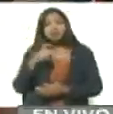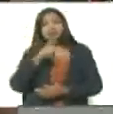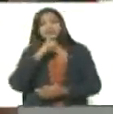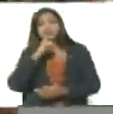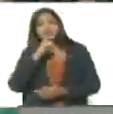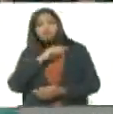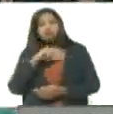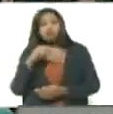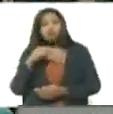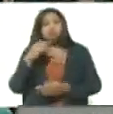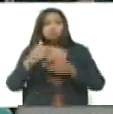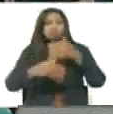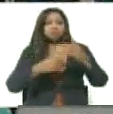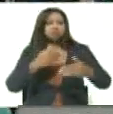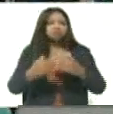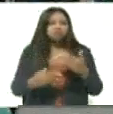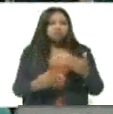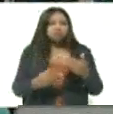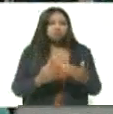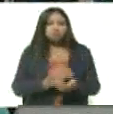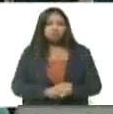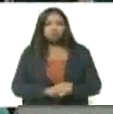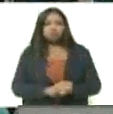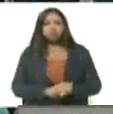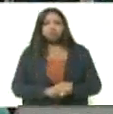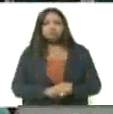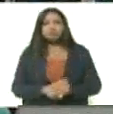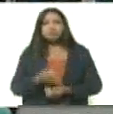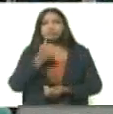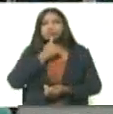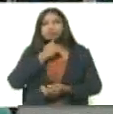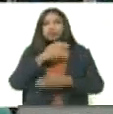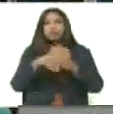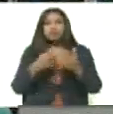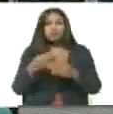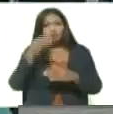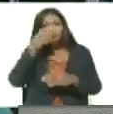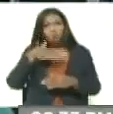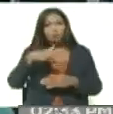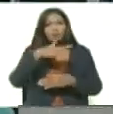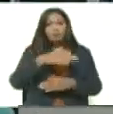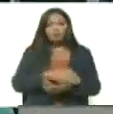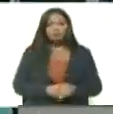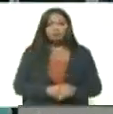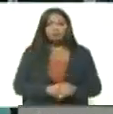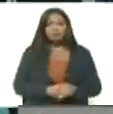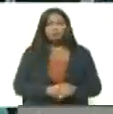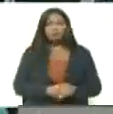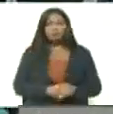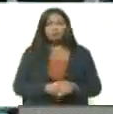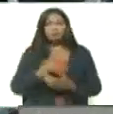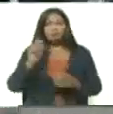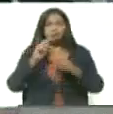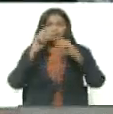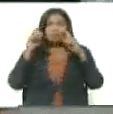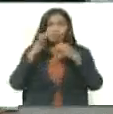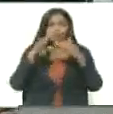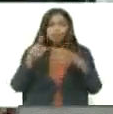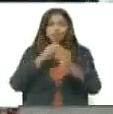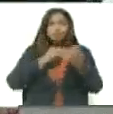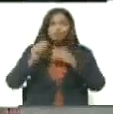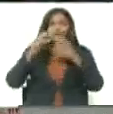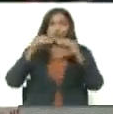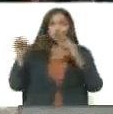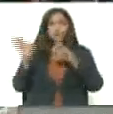dificultades que hemos pasado, que la resistencia de este pueblo se ha levantado contra todas